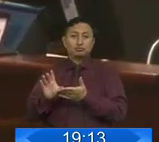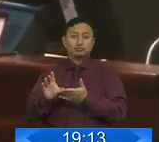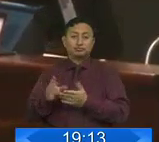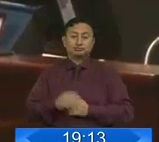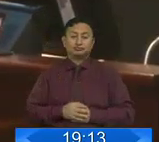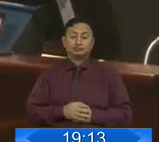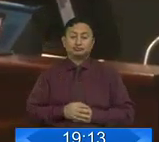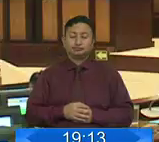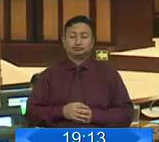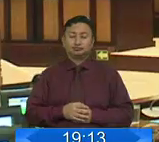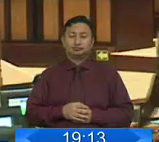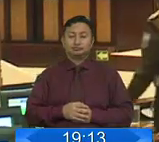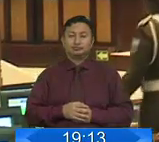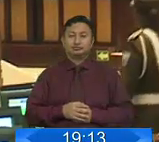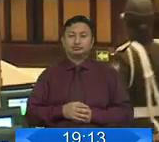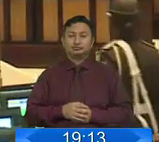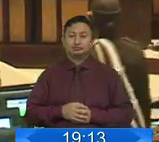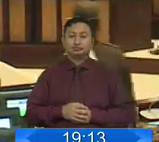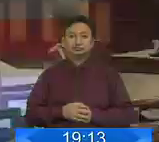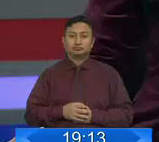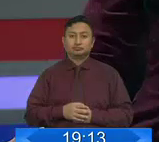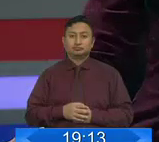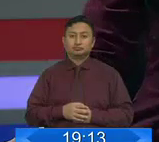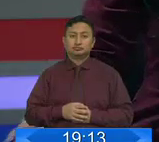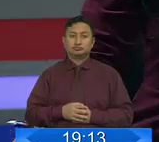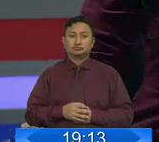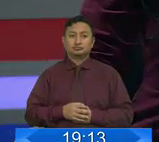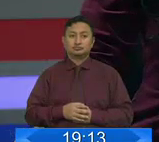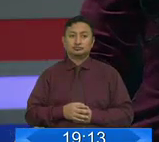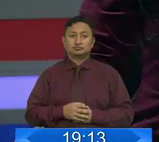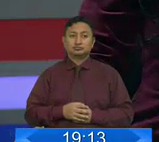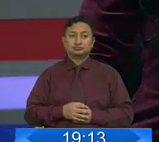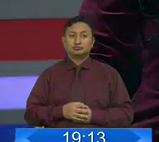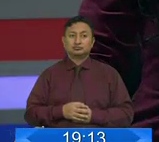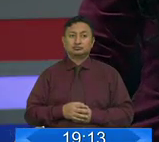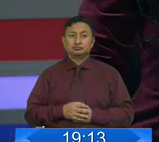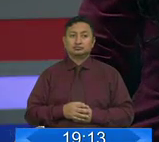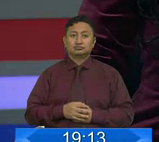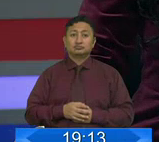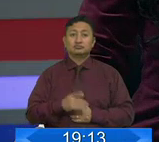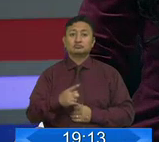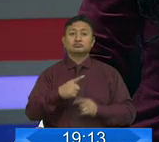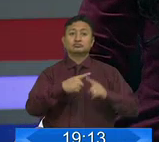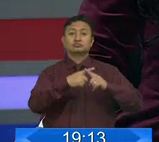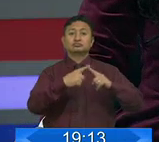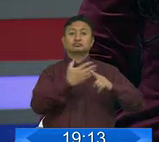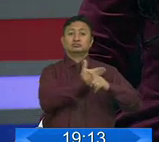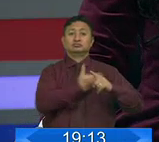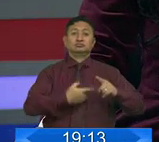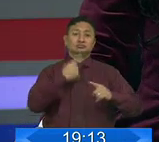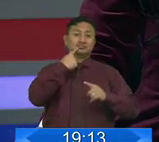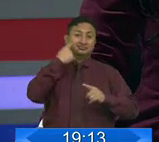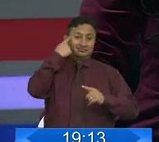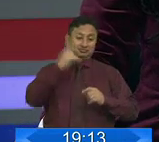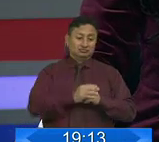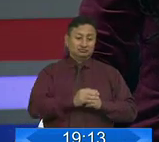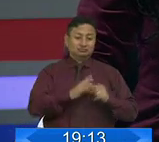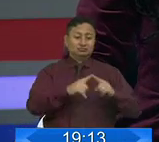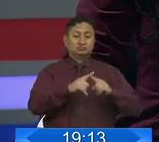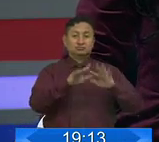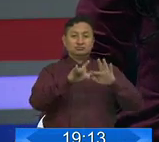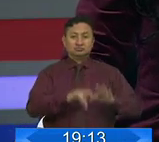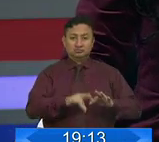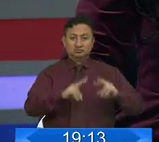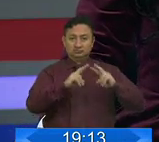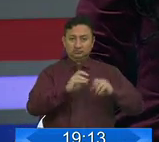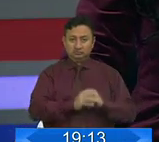Asamblea. Informó Javier Gallo. Con la ausencia del expresidente Rafael Correa y del exsecretario nacional de